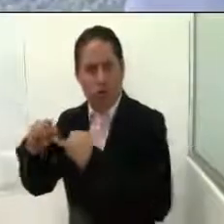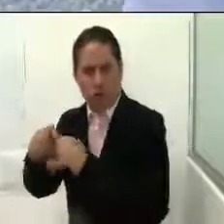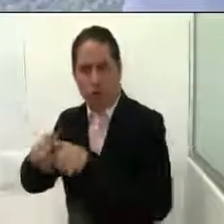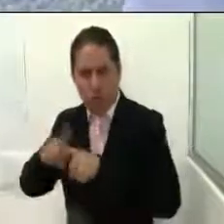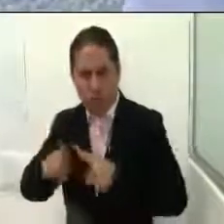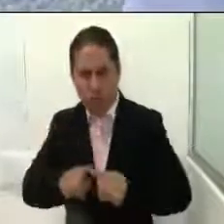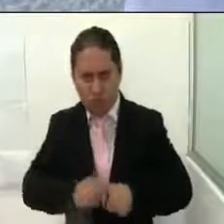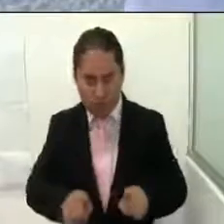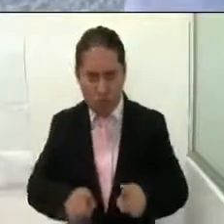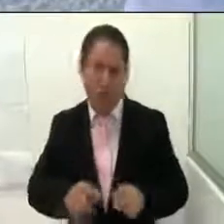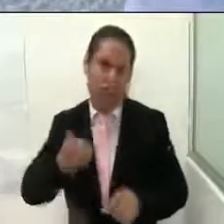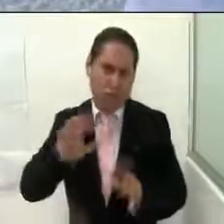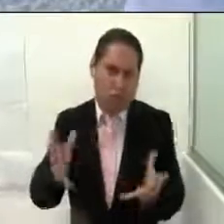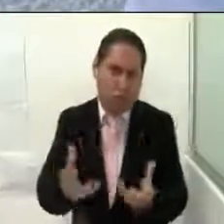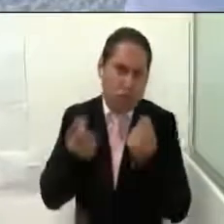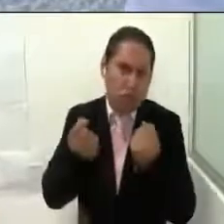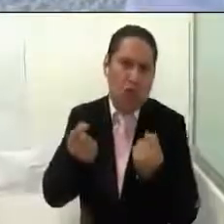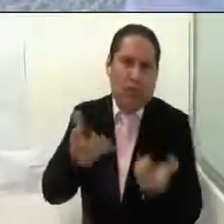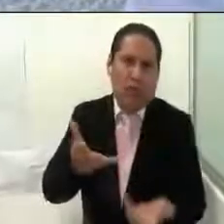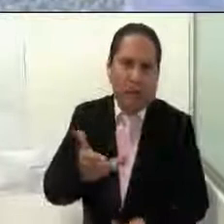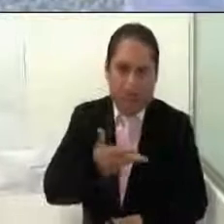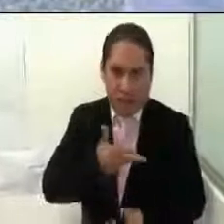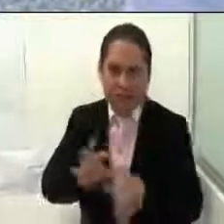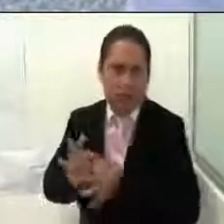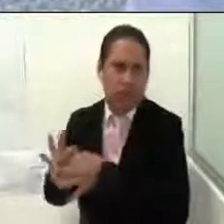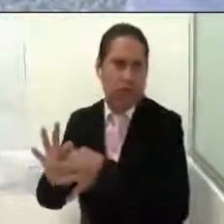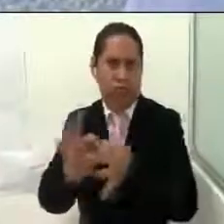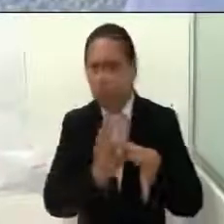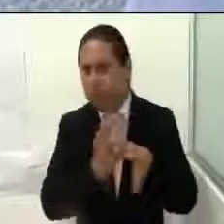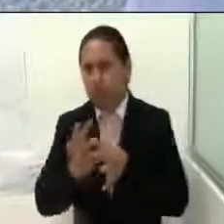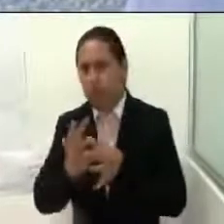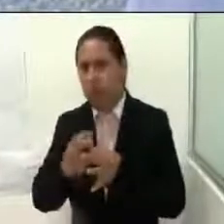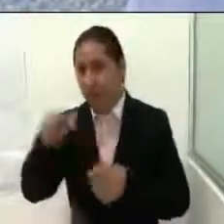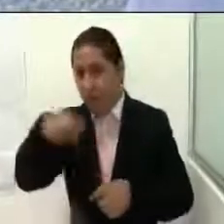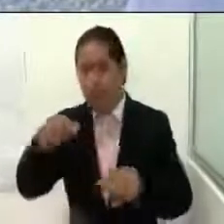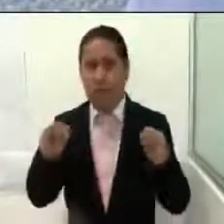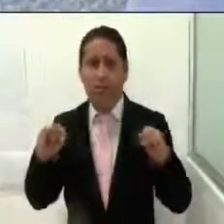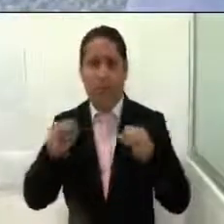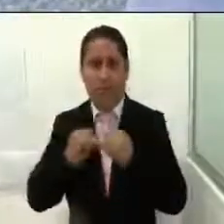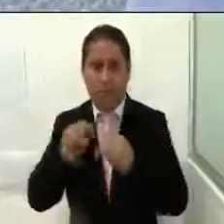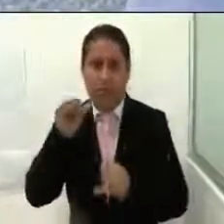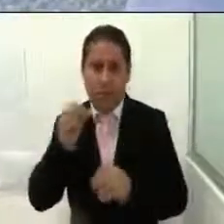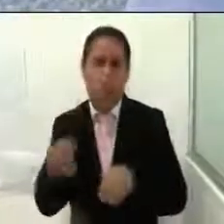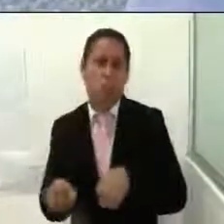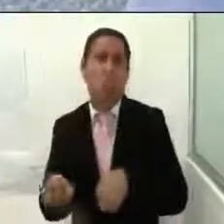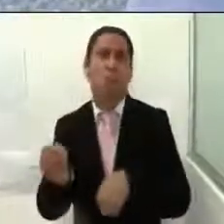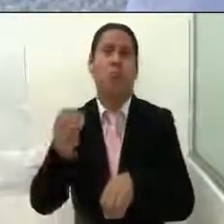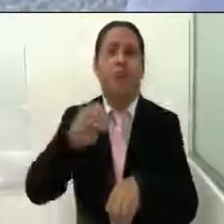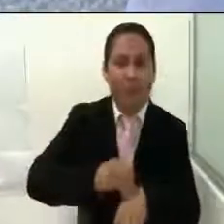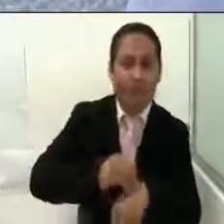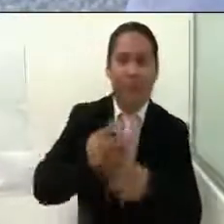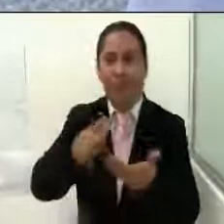auxilio en coordinación pero en lo que nosotros hemos como instituto hemos abonado es a armonizar las leyes